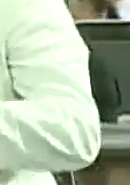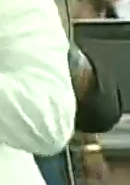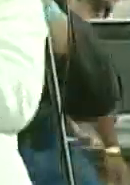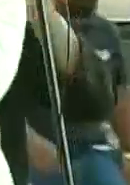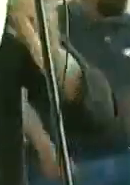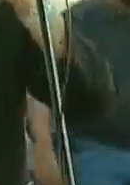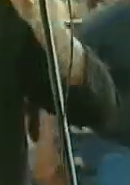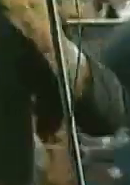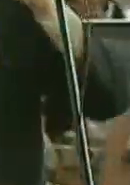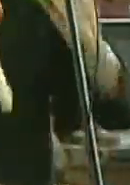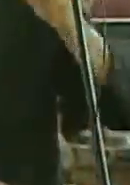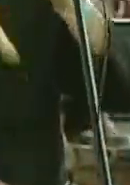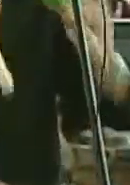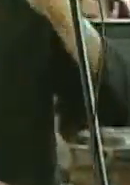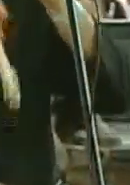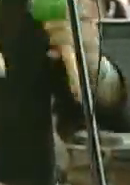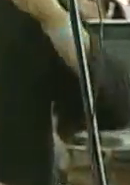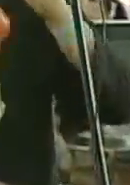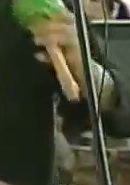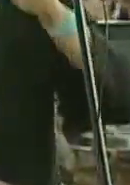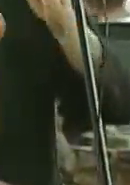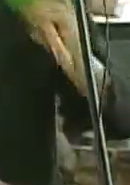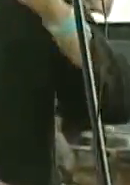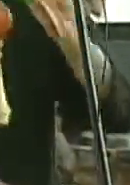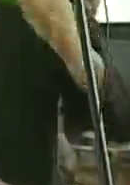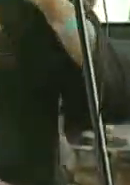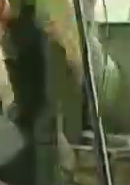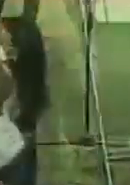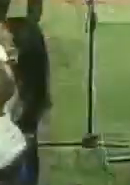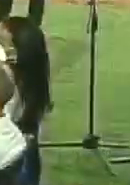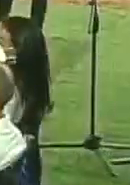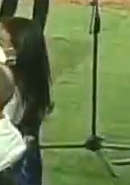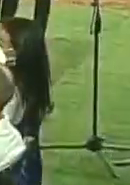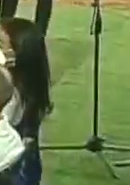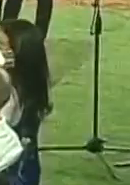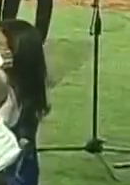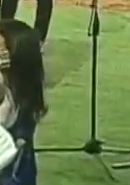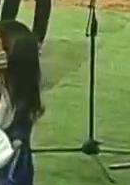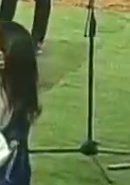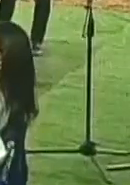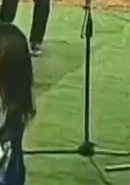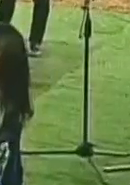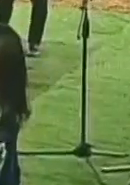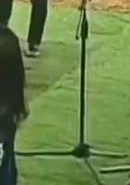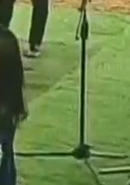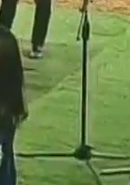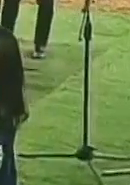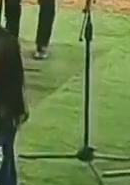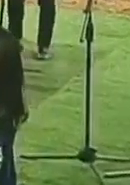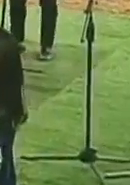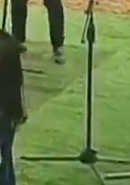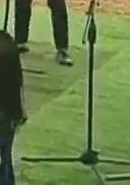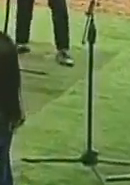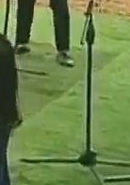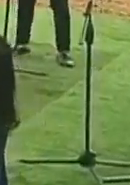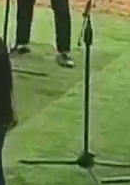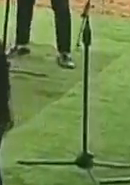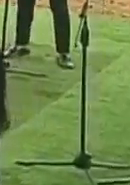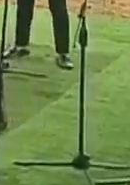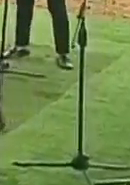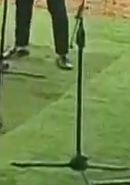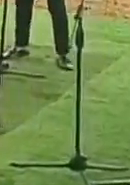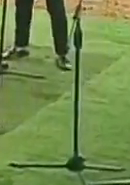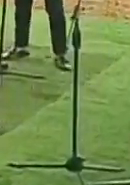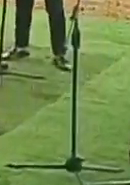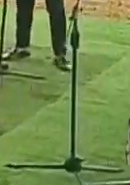el Cubiro, todos a una sola voz cumplen con su prometido de escribir en letras de oro lo que es el